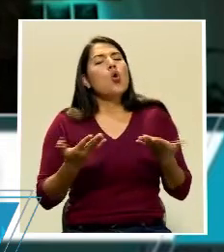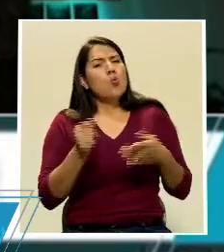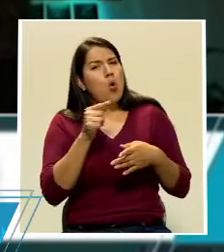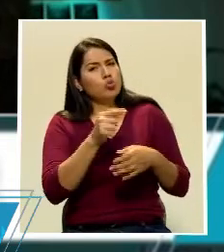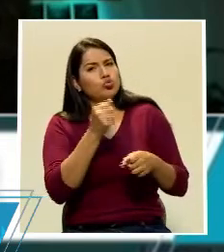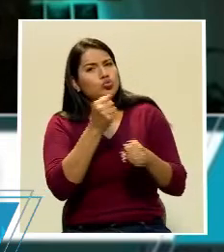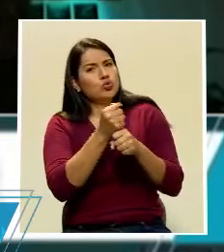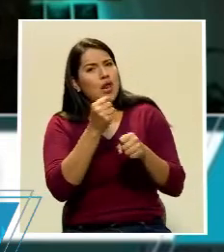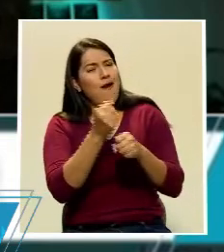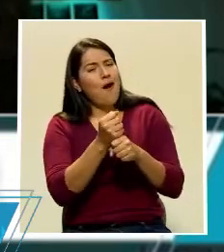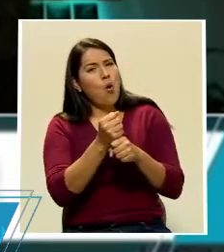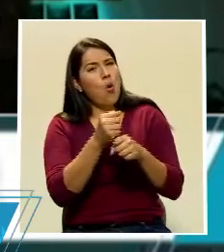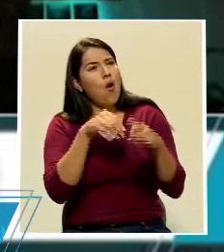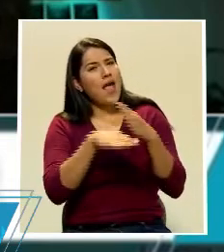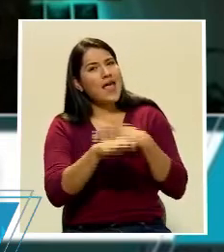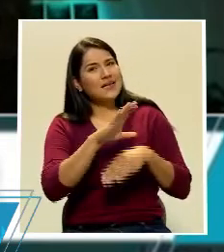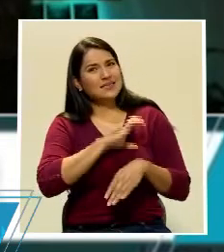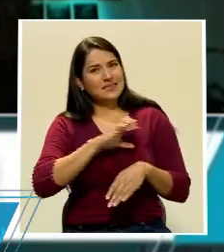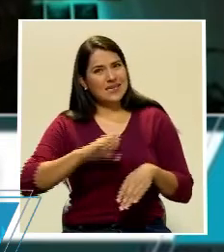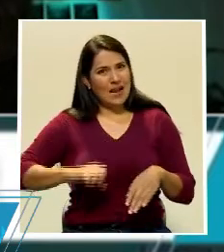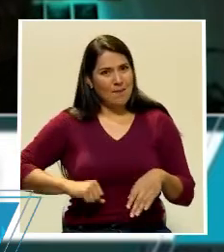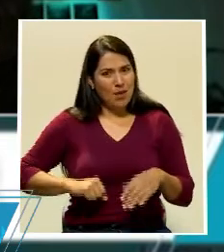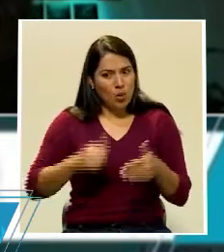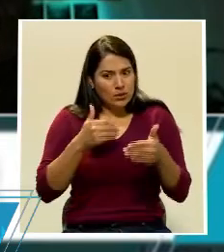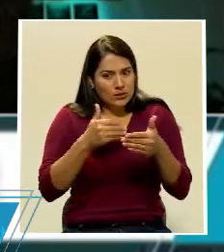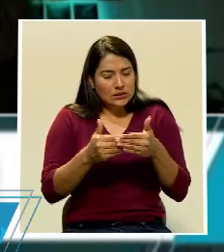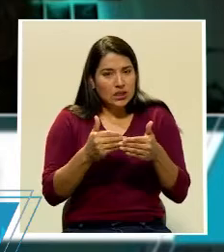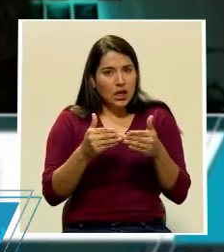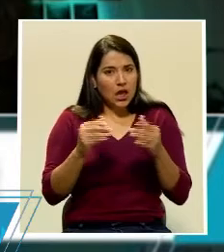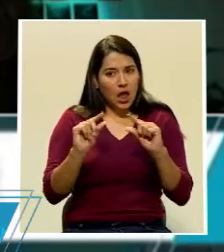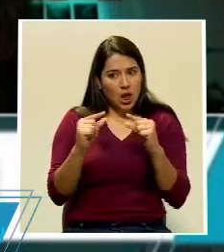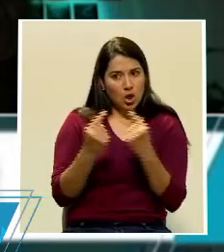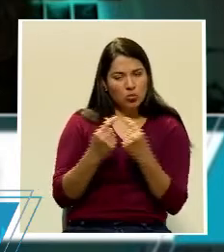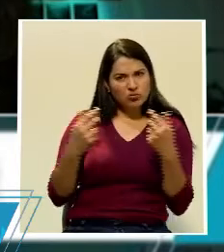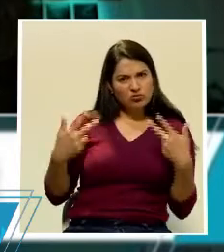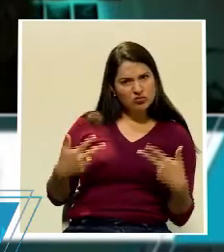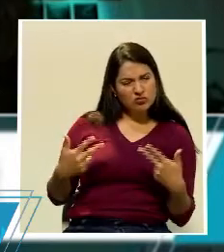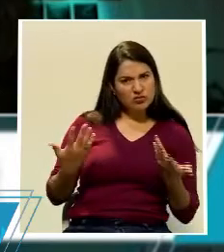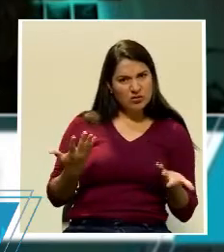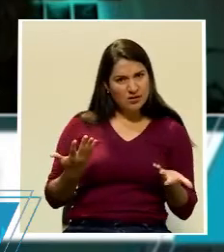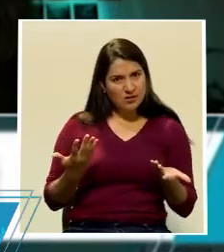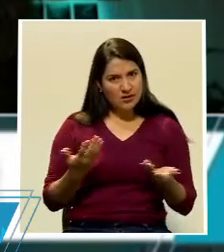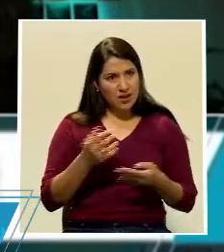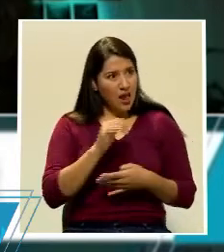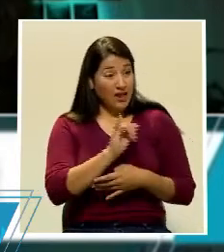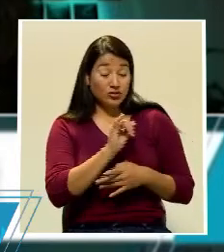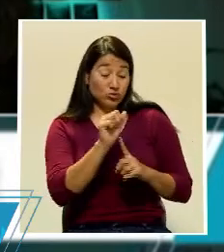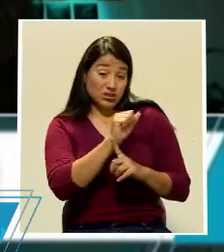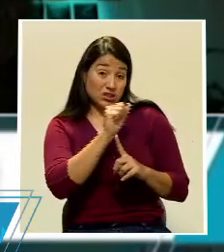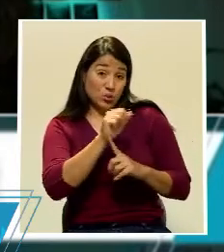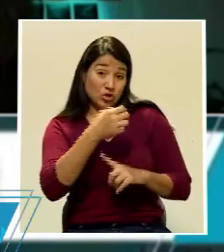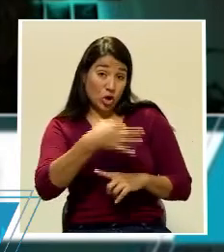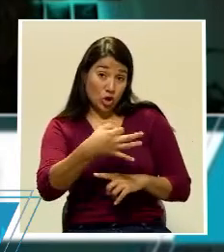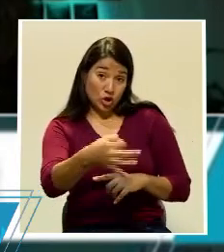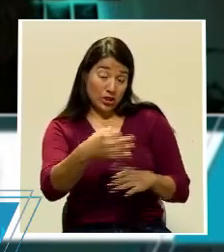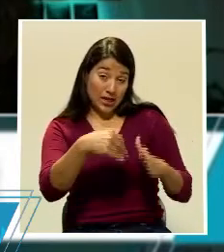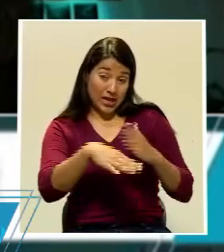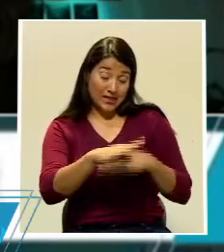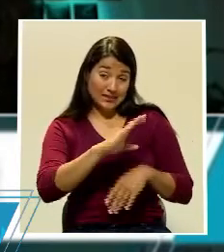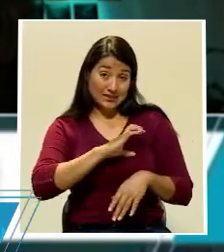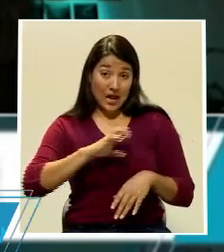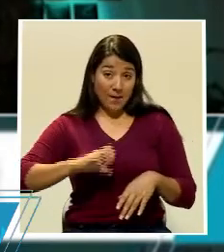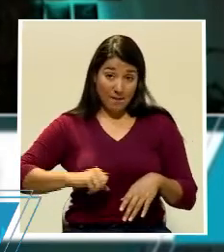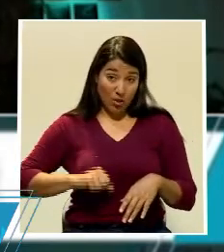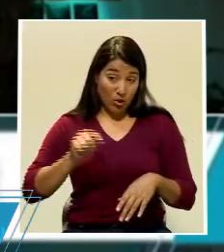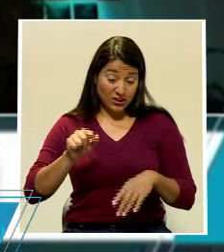en El Salvador con las pandillas al acecho? Ahí es un hecho cotidiano en El Salvador el tema